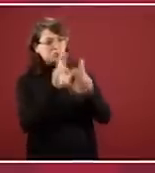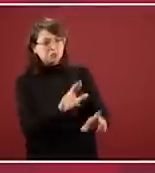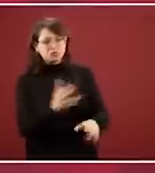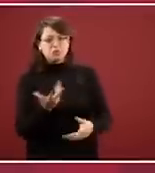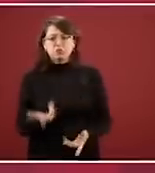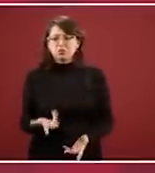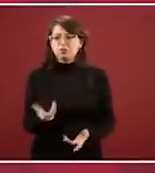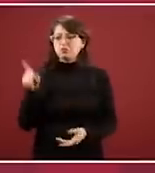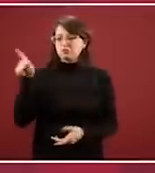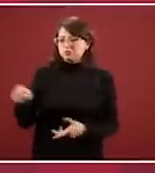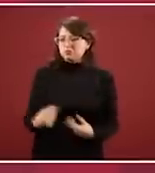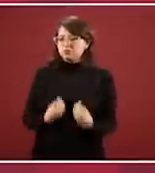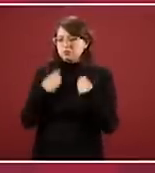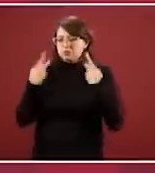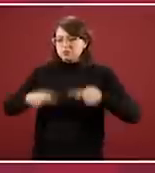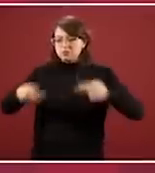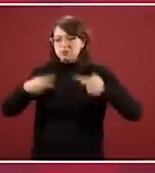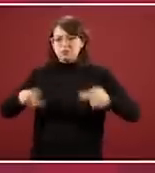los habitantes de Guadalupe Tepeyac